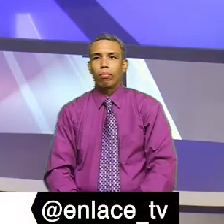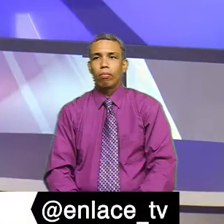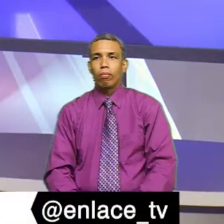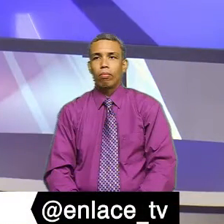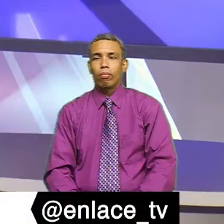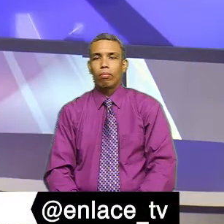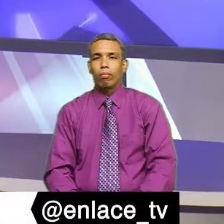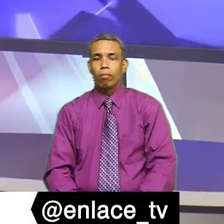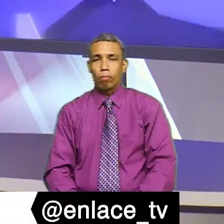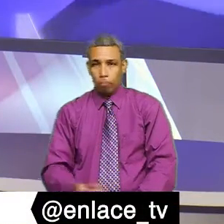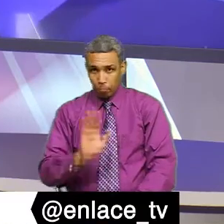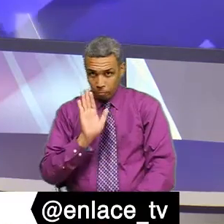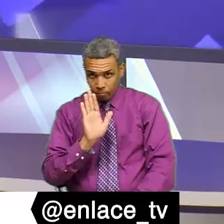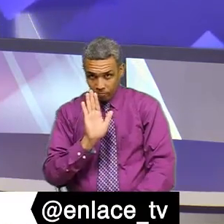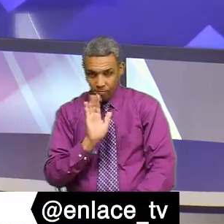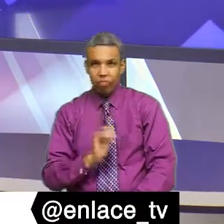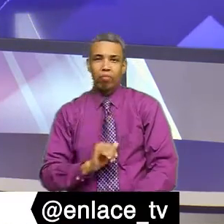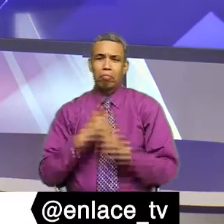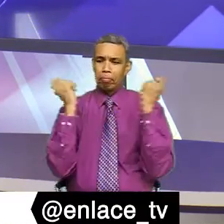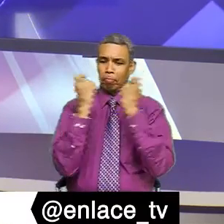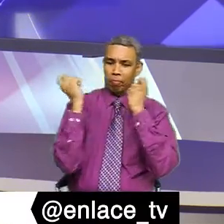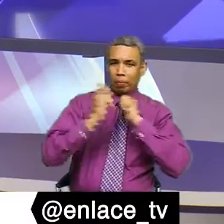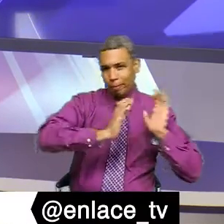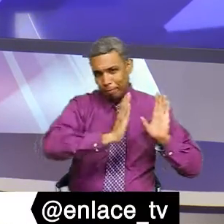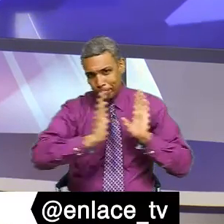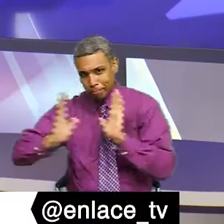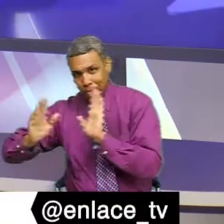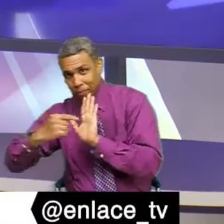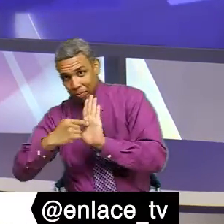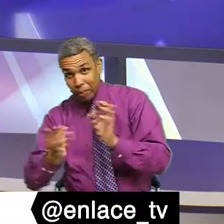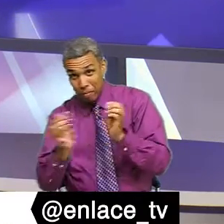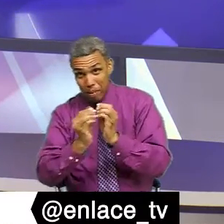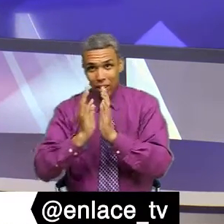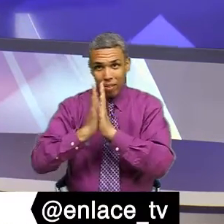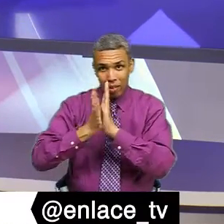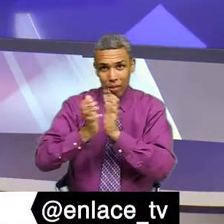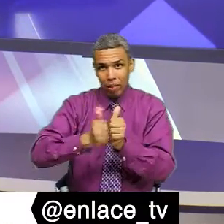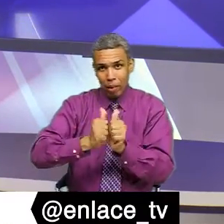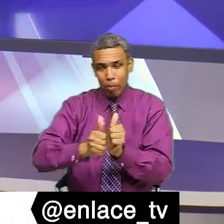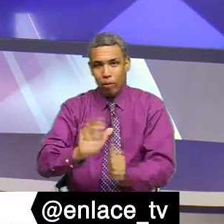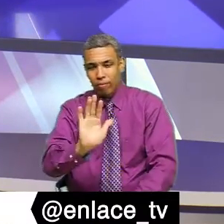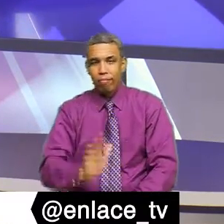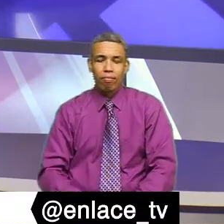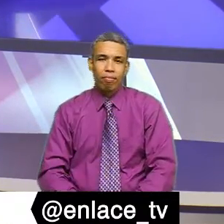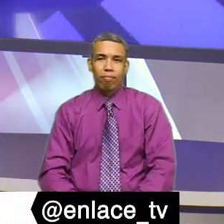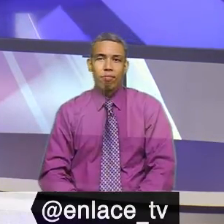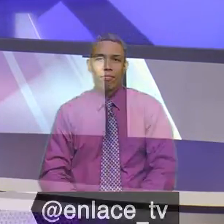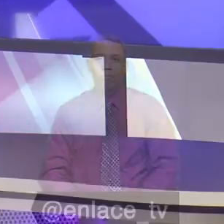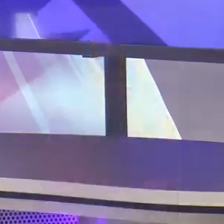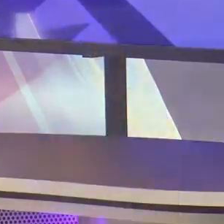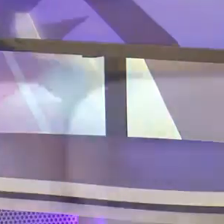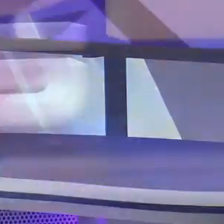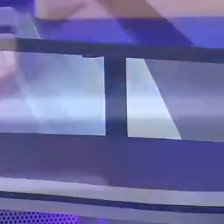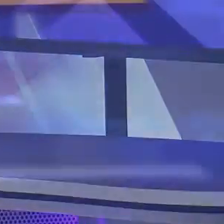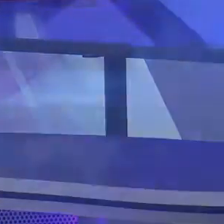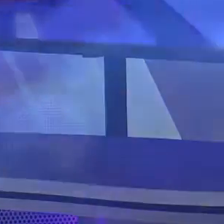Hacemos una segunda pausa de reconocimiento a nuestros patrocinadores. Al regresar les tendremos la información deportiva de Enlace Noticias.